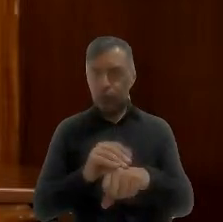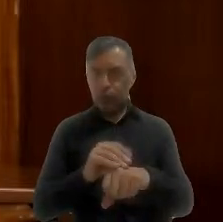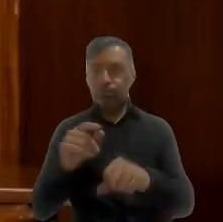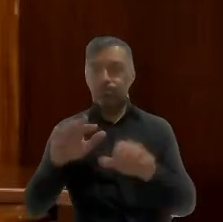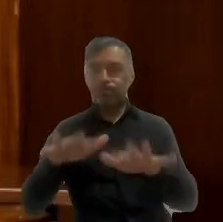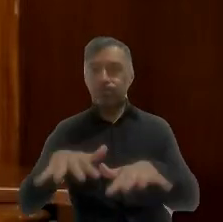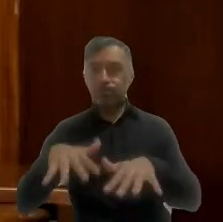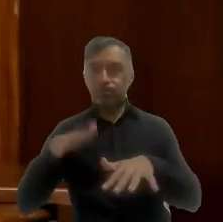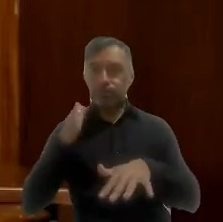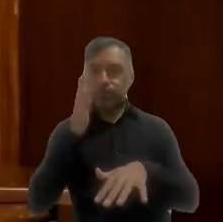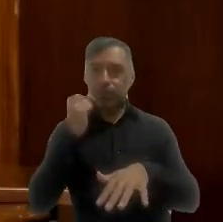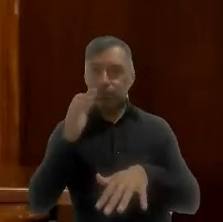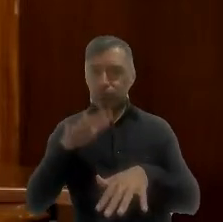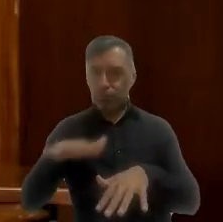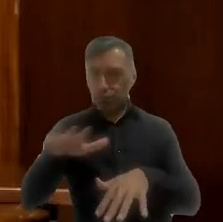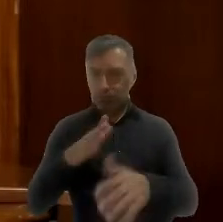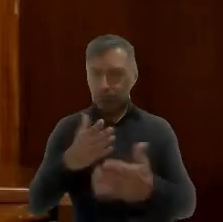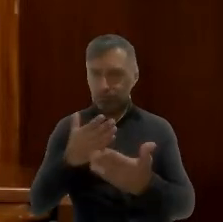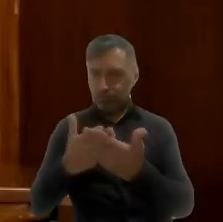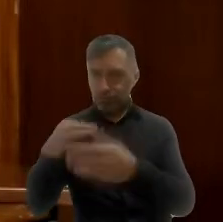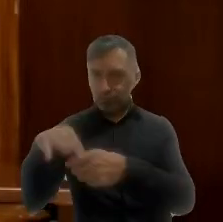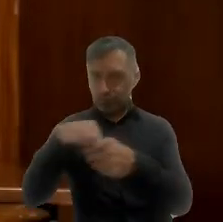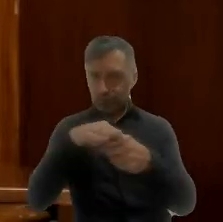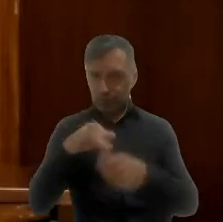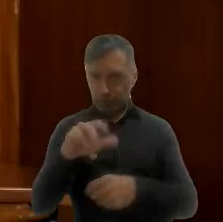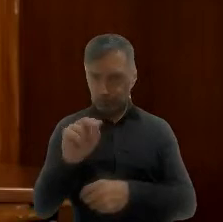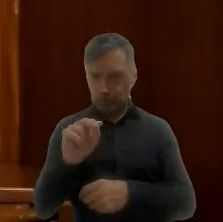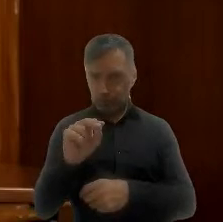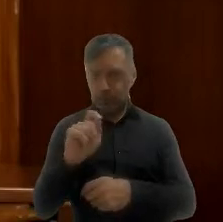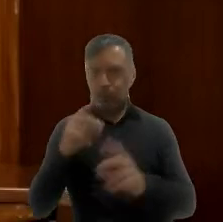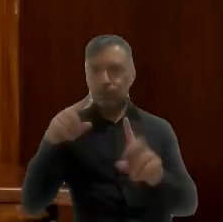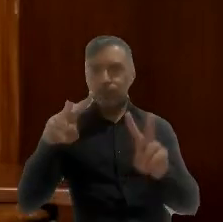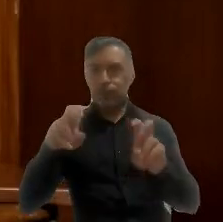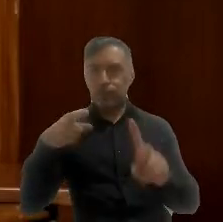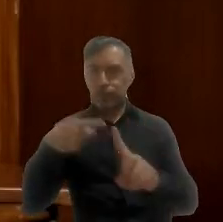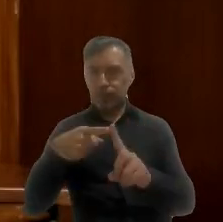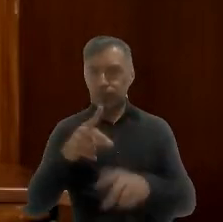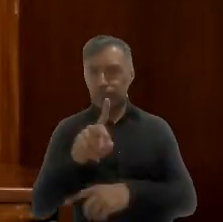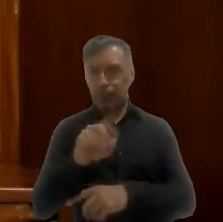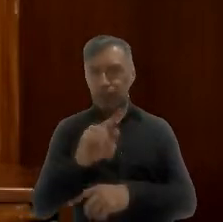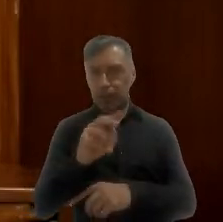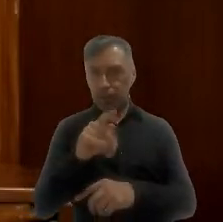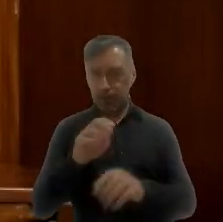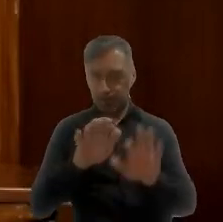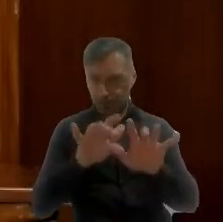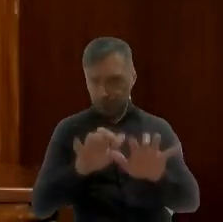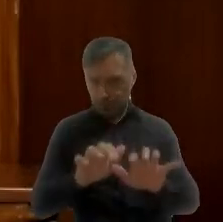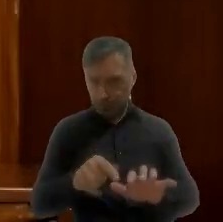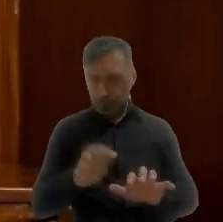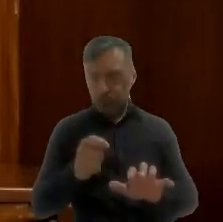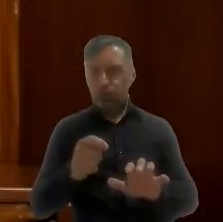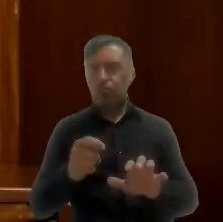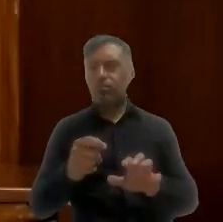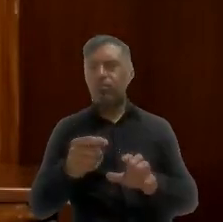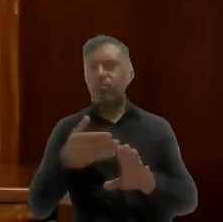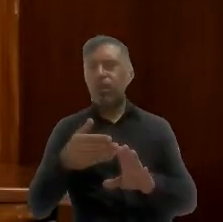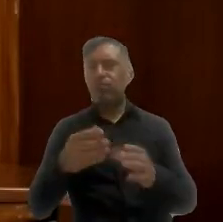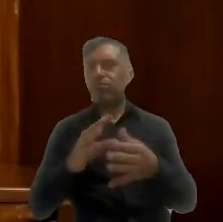en pleno el siguiente dictamen. Antecedentes. En sesión de